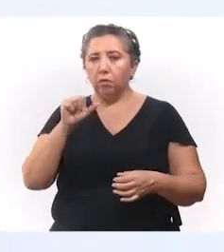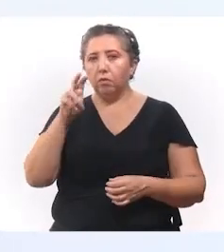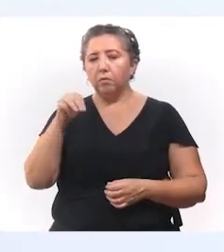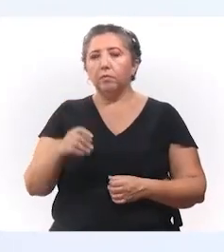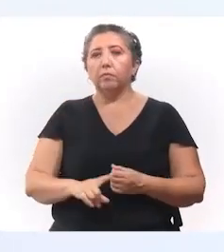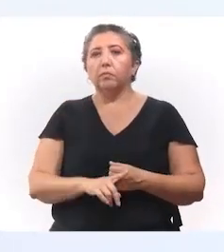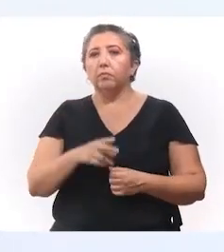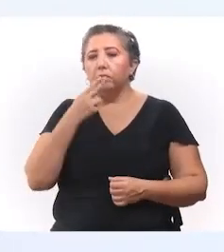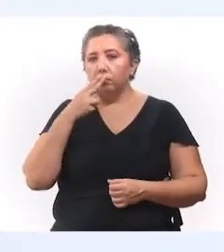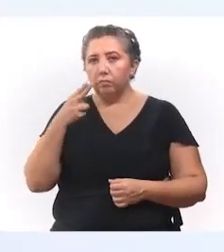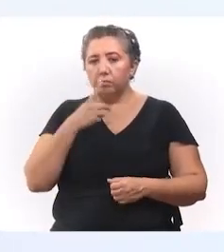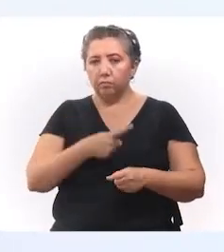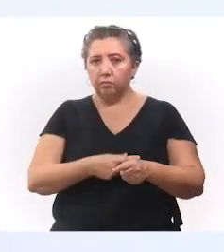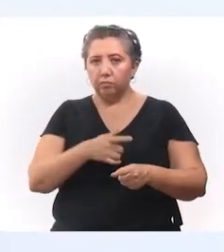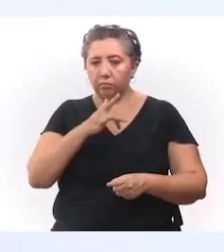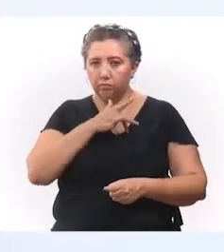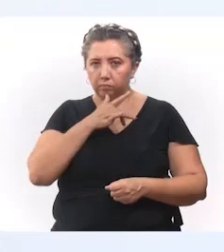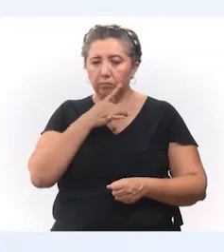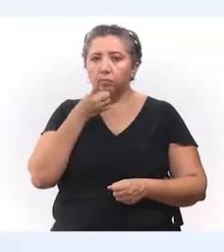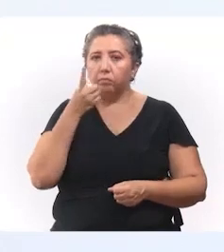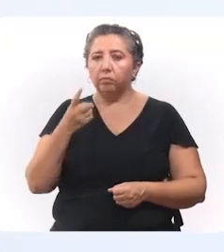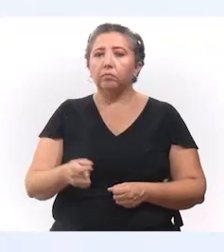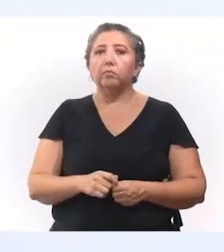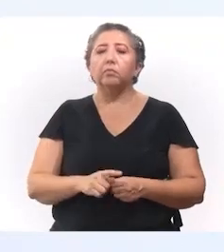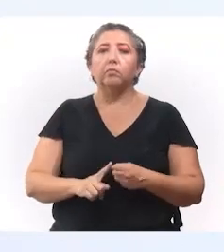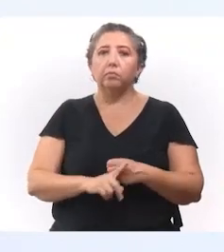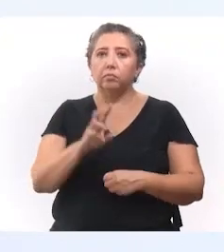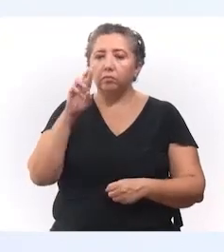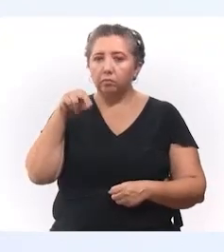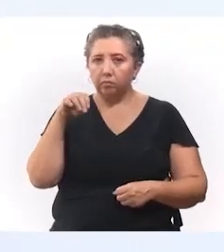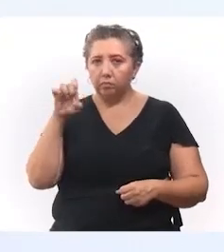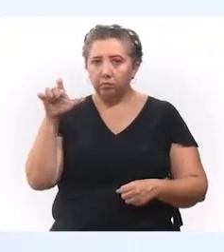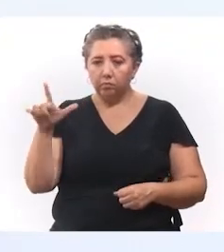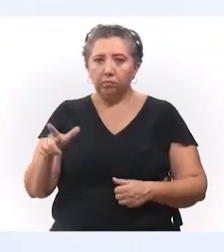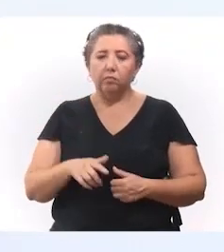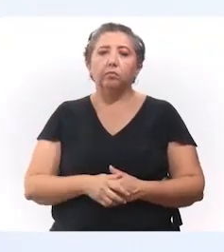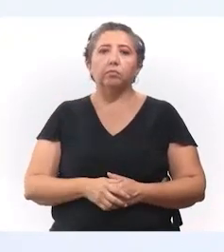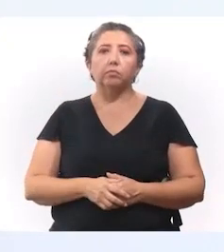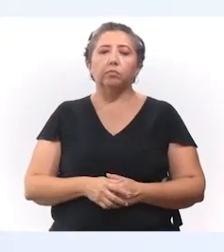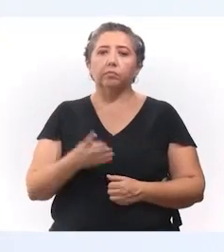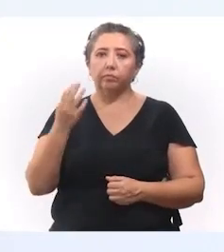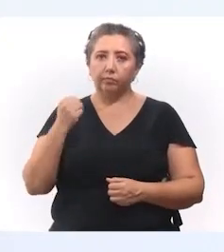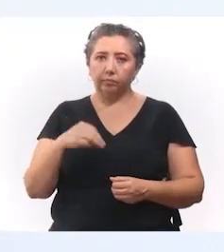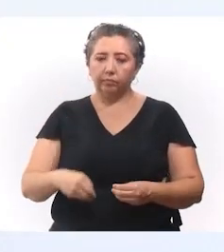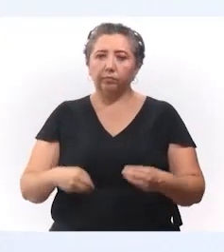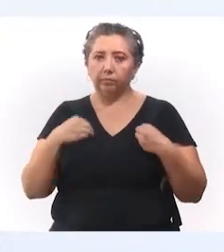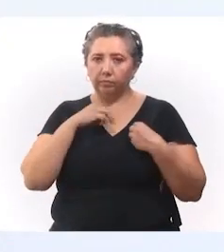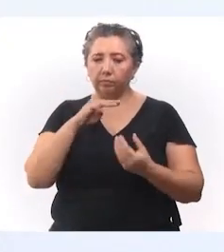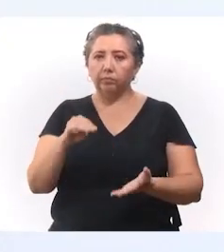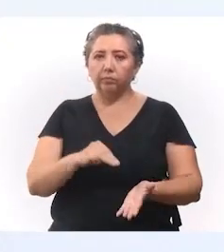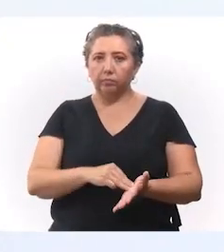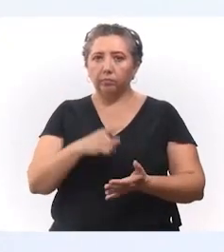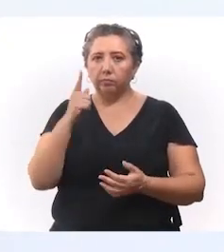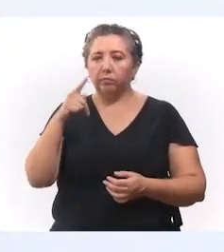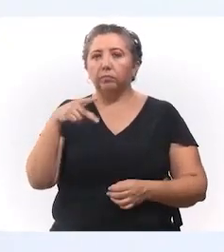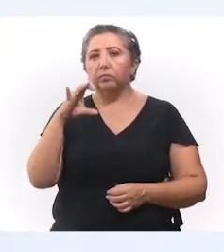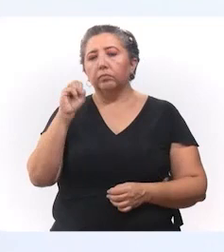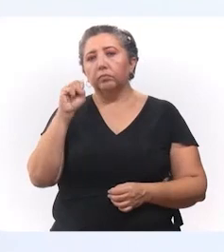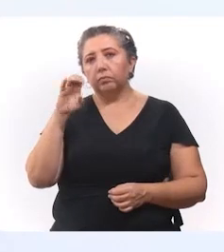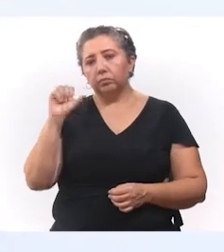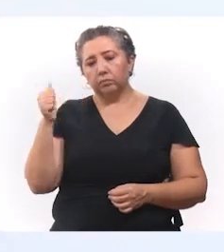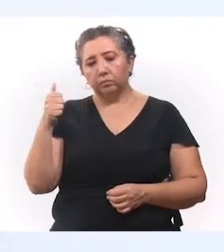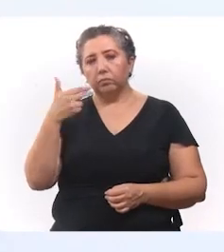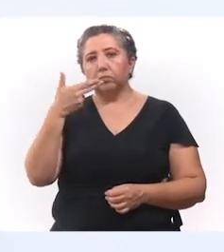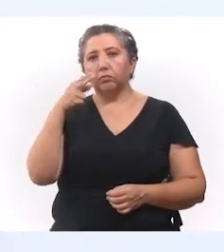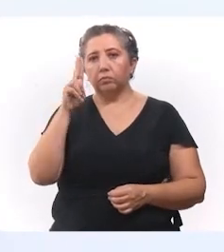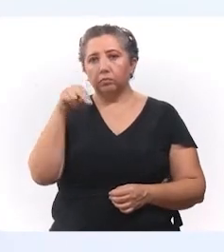asma, tabaquismo, enfermedad cardiovascular e insuficiencia renal crónica. 9 residían en Mérida, 1 en Canzacap, 1